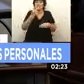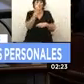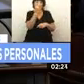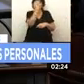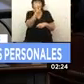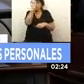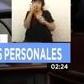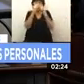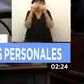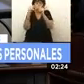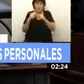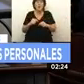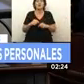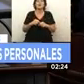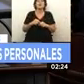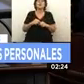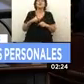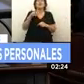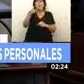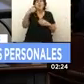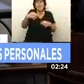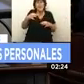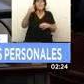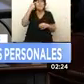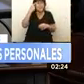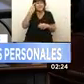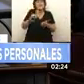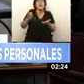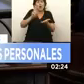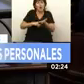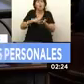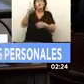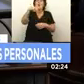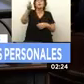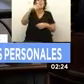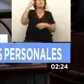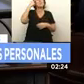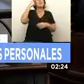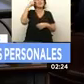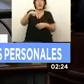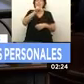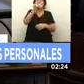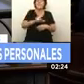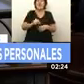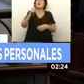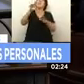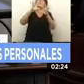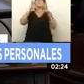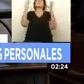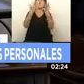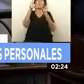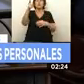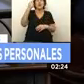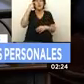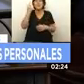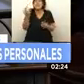no le parece que es hora de decir y repensar que lo que ustedes creían el país que ustedes creían y el mundo que ustedes creían no